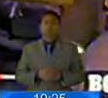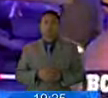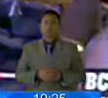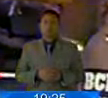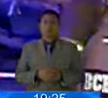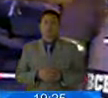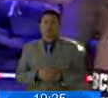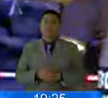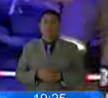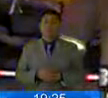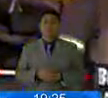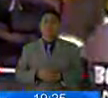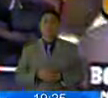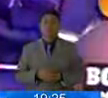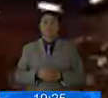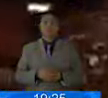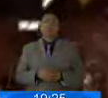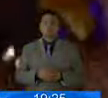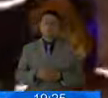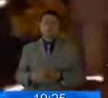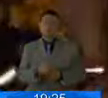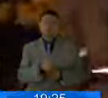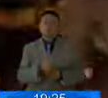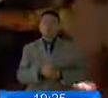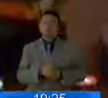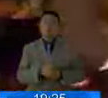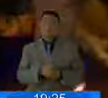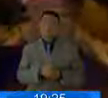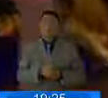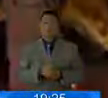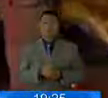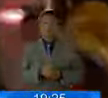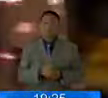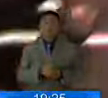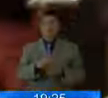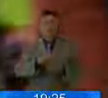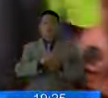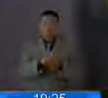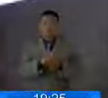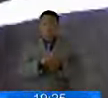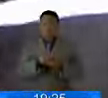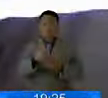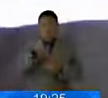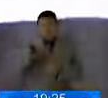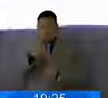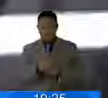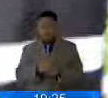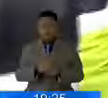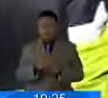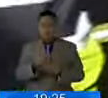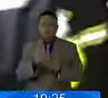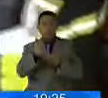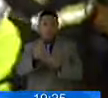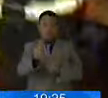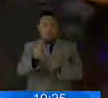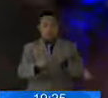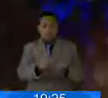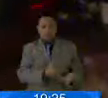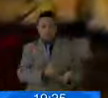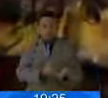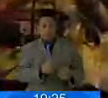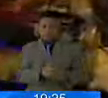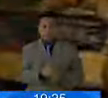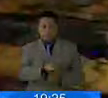Durante varios minutos debieron observar el trabajo de los rescatistas en su intento por retirar los hierros